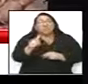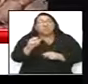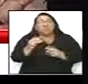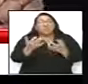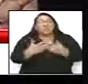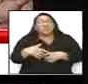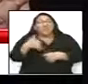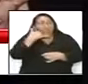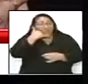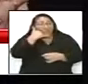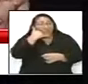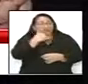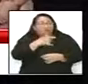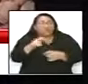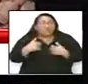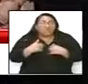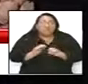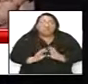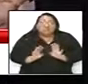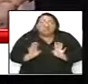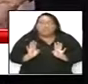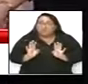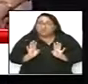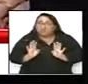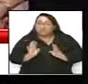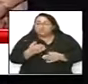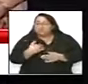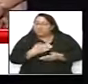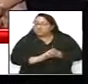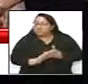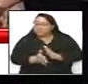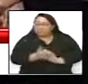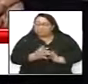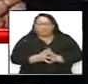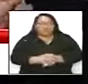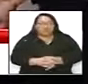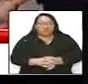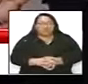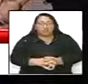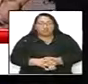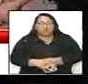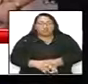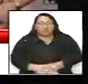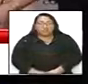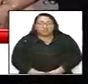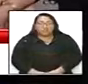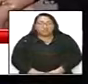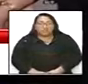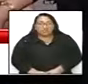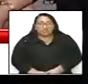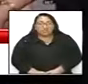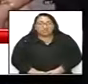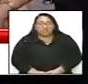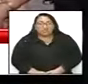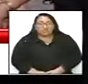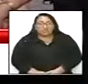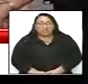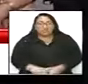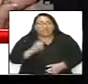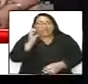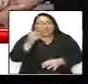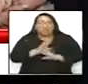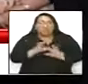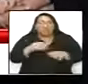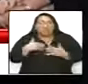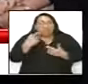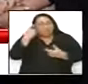Telefónica. Nosotros en esto ni vamos a decir, creemos que ni siquiera se